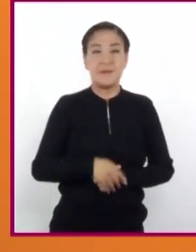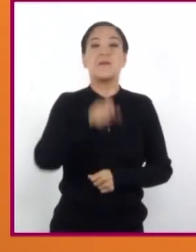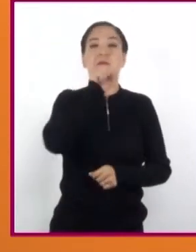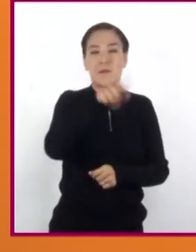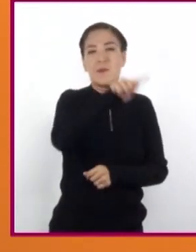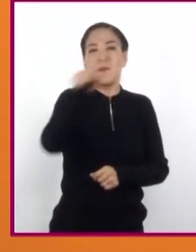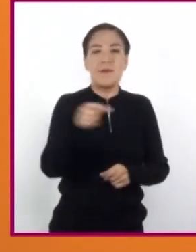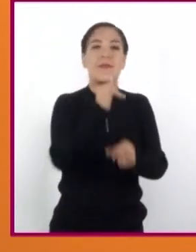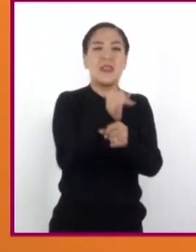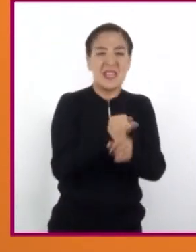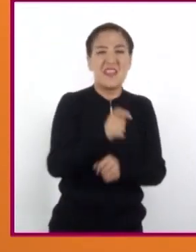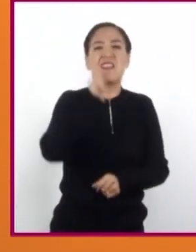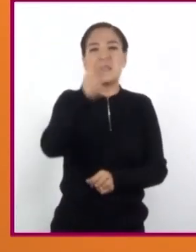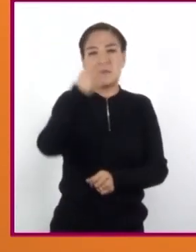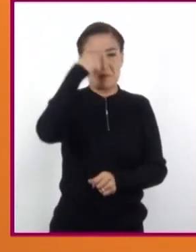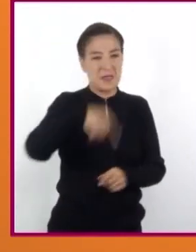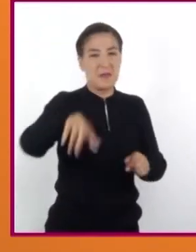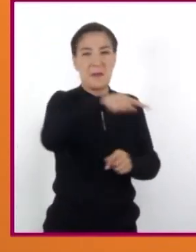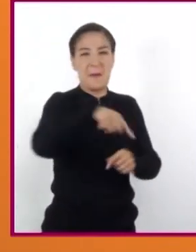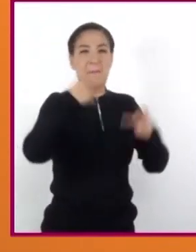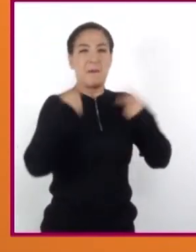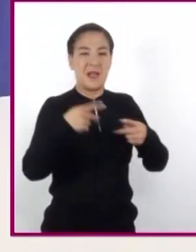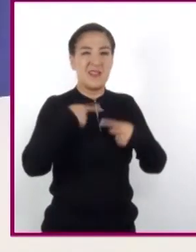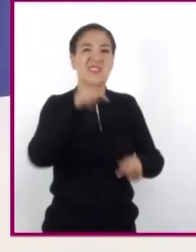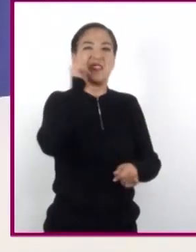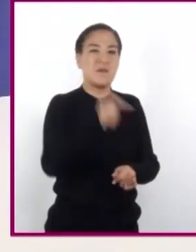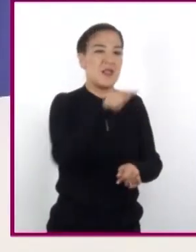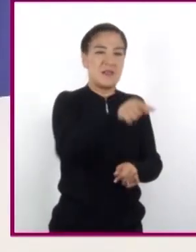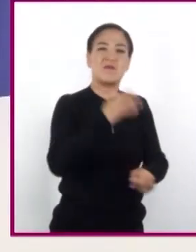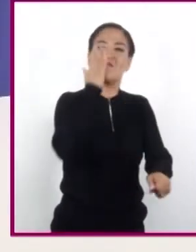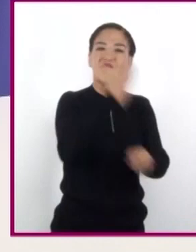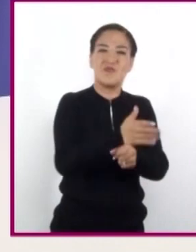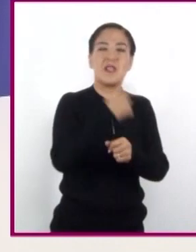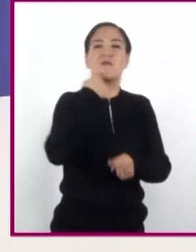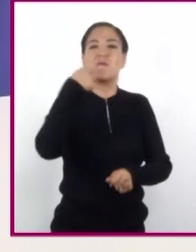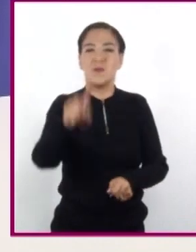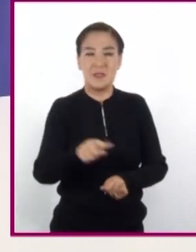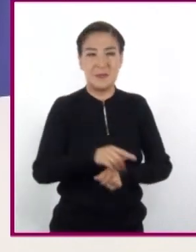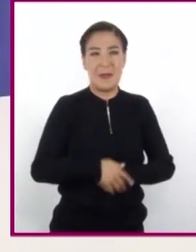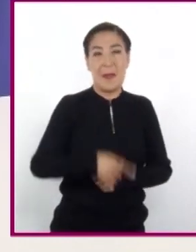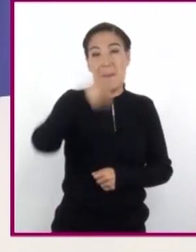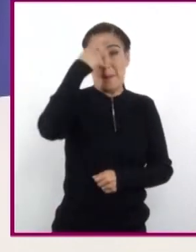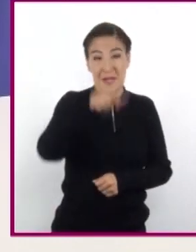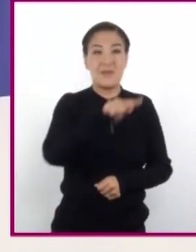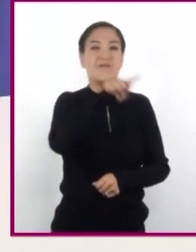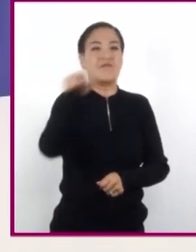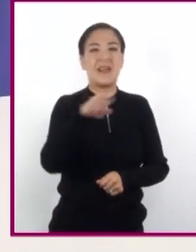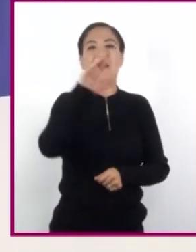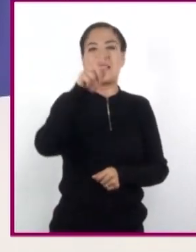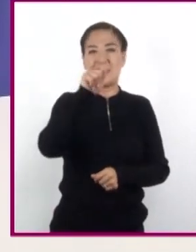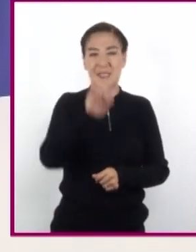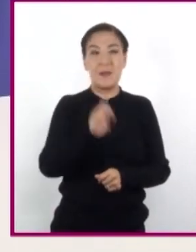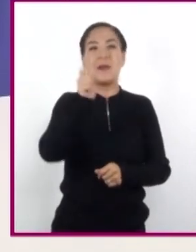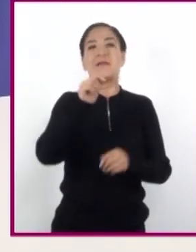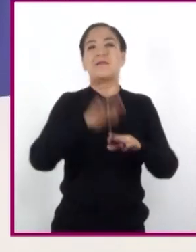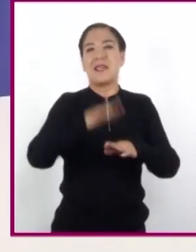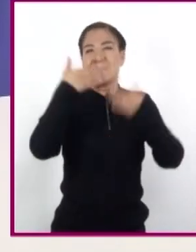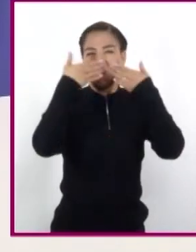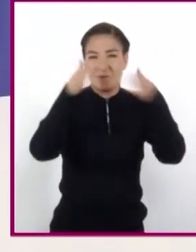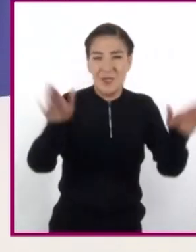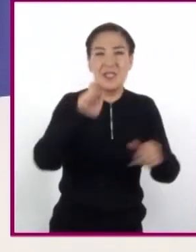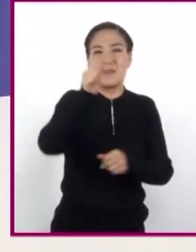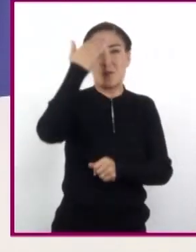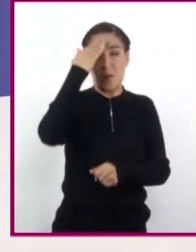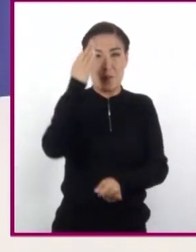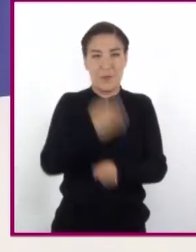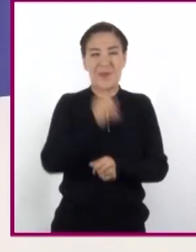población tendía a ser acusado con mayor frecuencia. Para superar el reto y ampliar más sus conocimientos sobre lo que